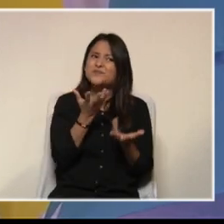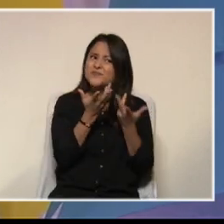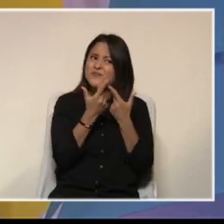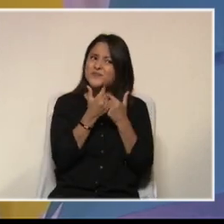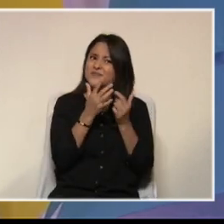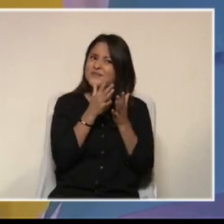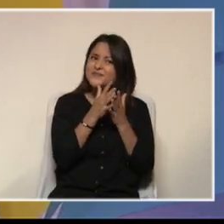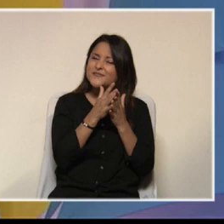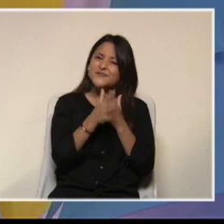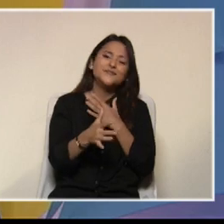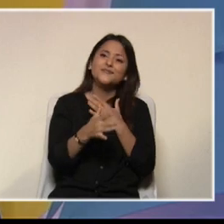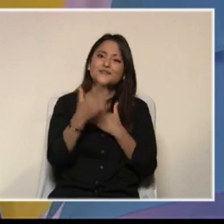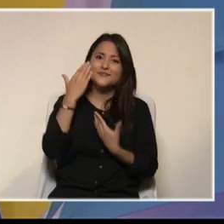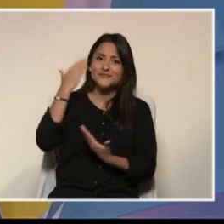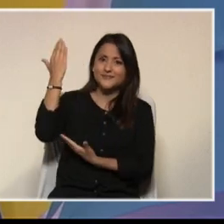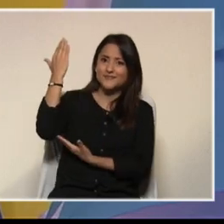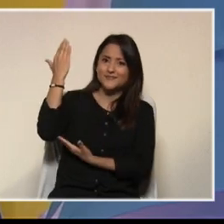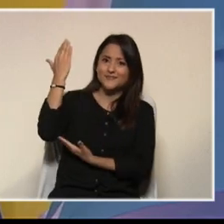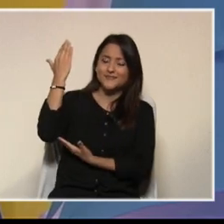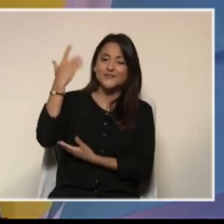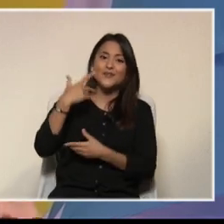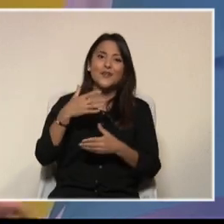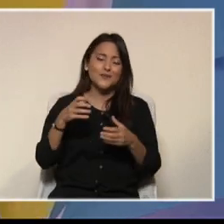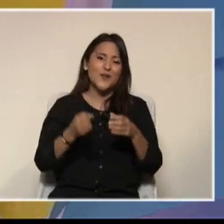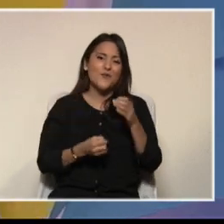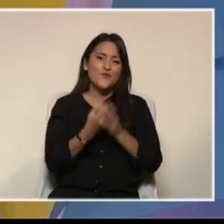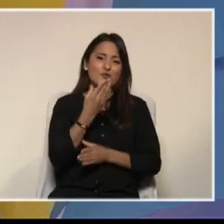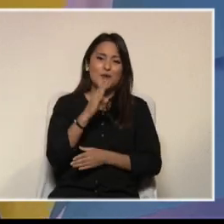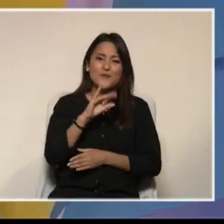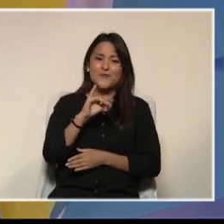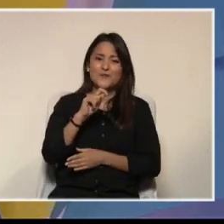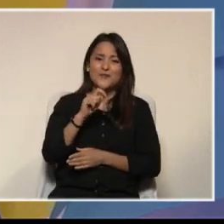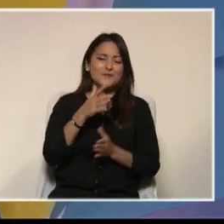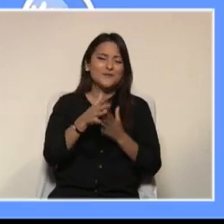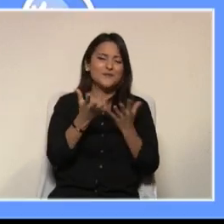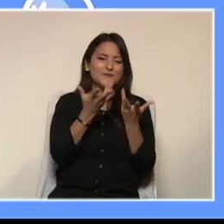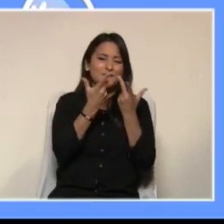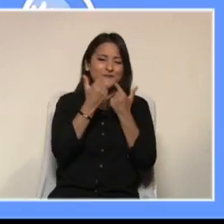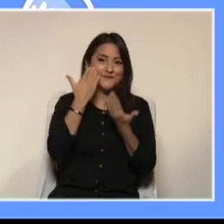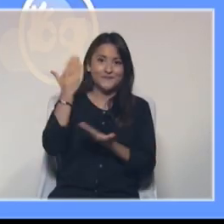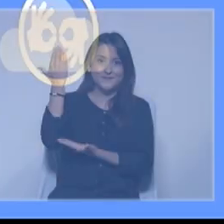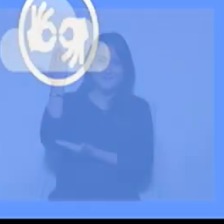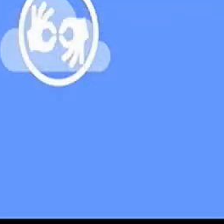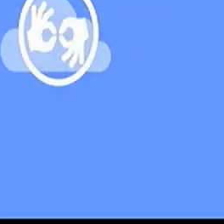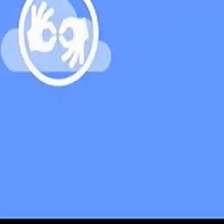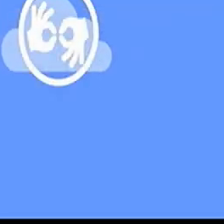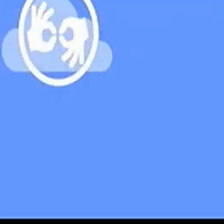tenemos hoy gracias a ese equipo y ese acompañamiento de Fundavic. Vamos a verlo.